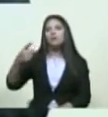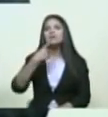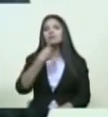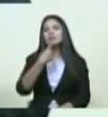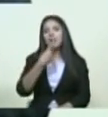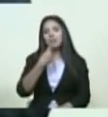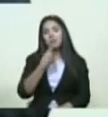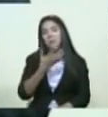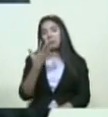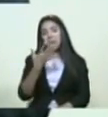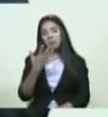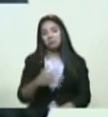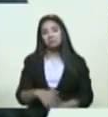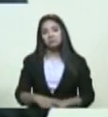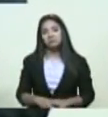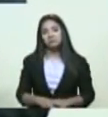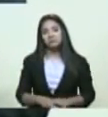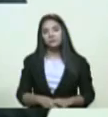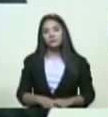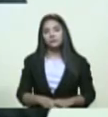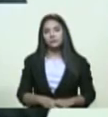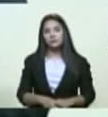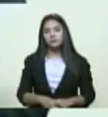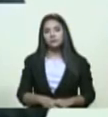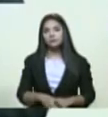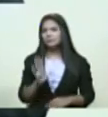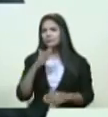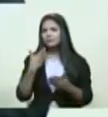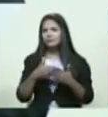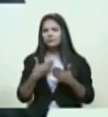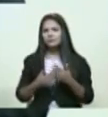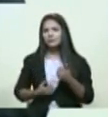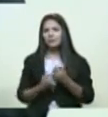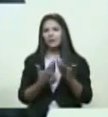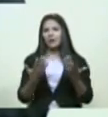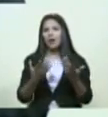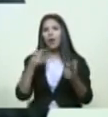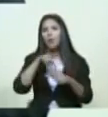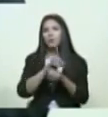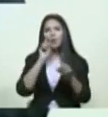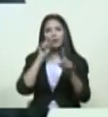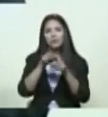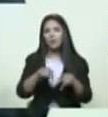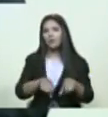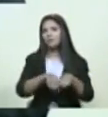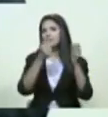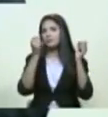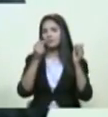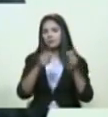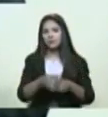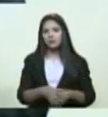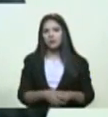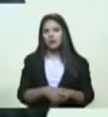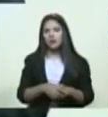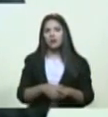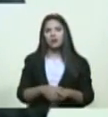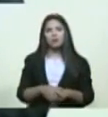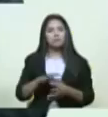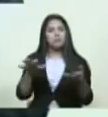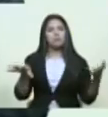cosas no sustentadas, solamente con el único fin de dañar la paz